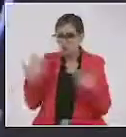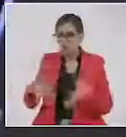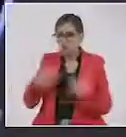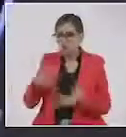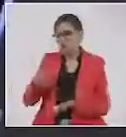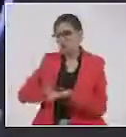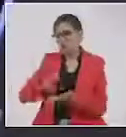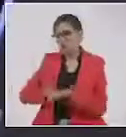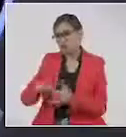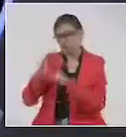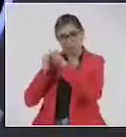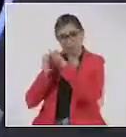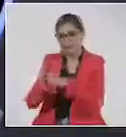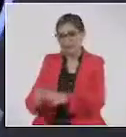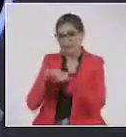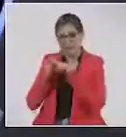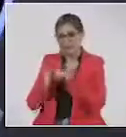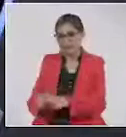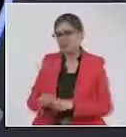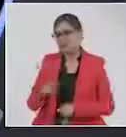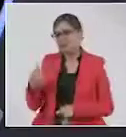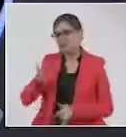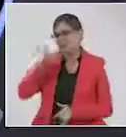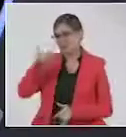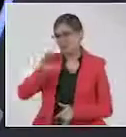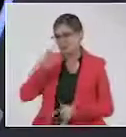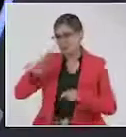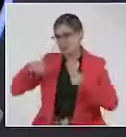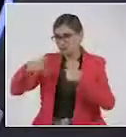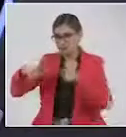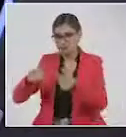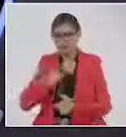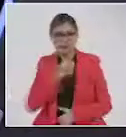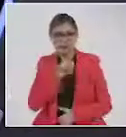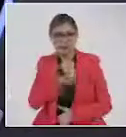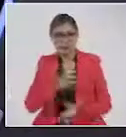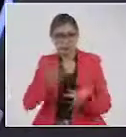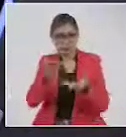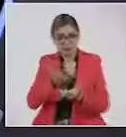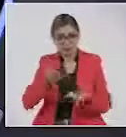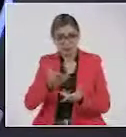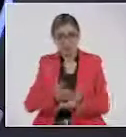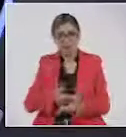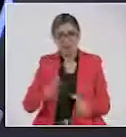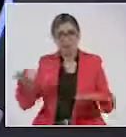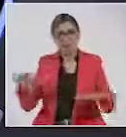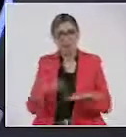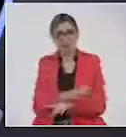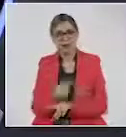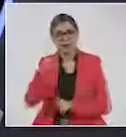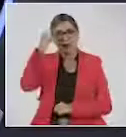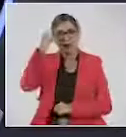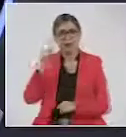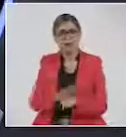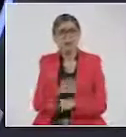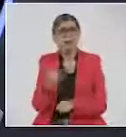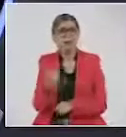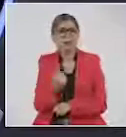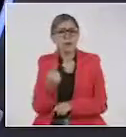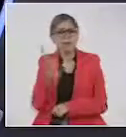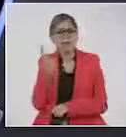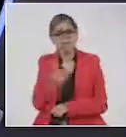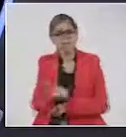que no se pierdan, ¿no? Esas, sí, costumbres, esas tradiciones. Y tratar de hacerlo, de darle una vuelta de tuerca, ¿no? Porque aquí en este trabajo, por